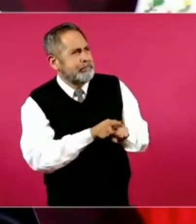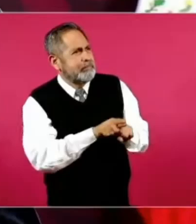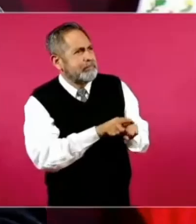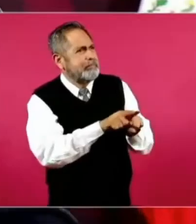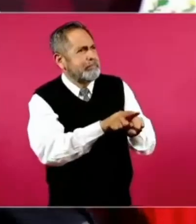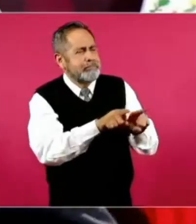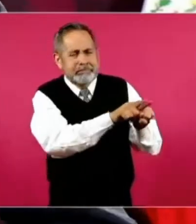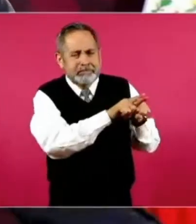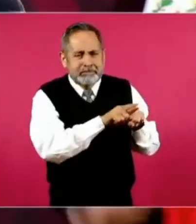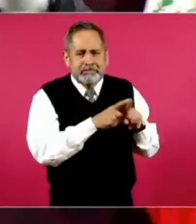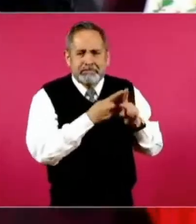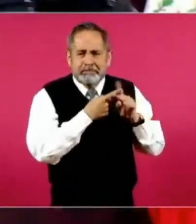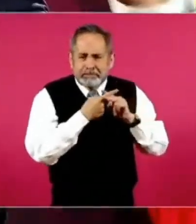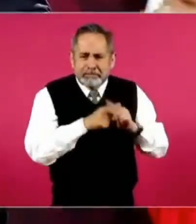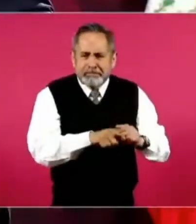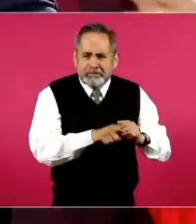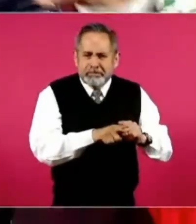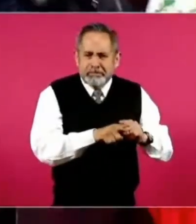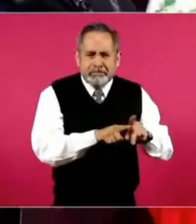Y empiezan